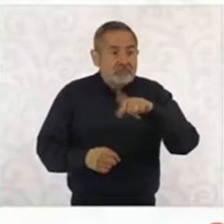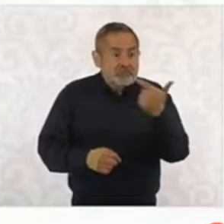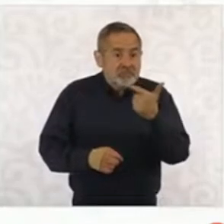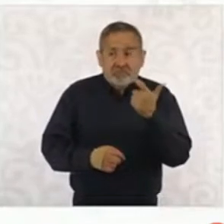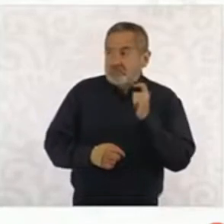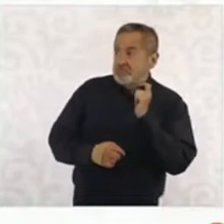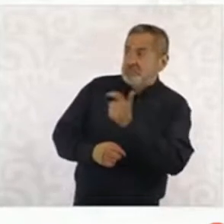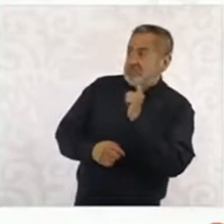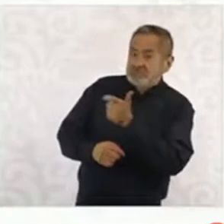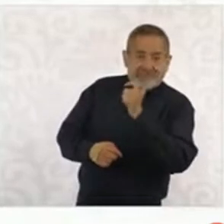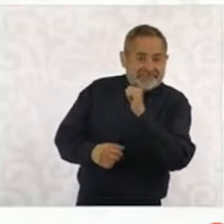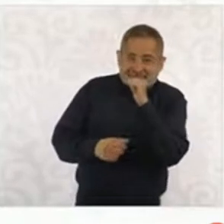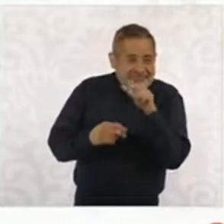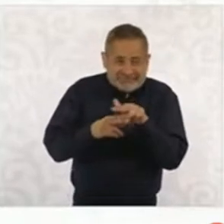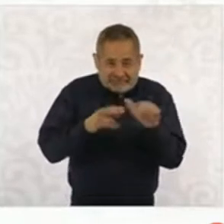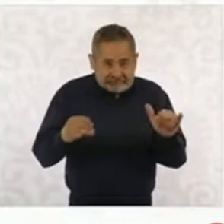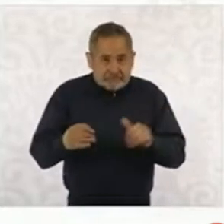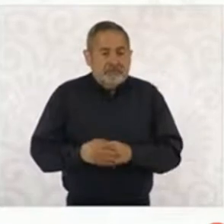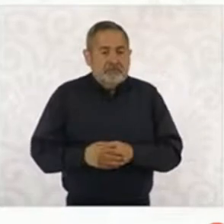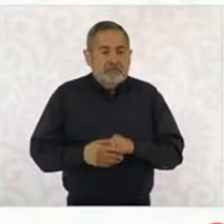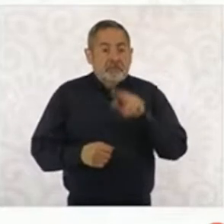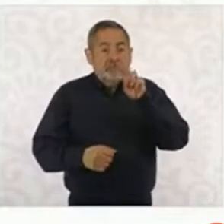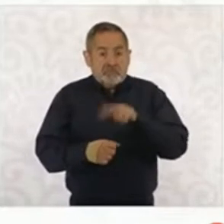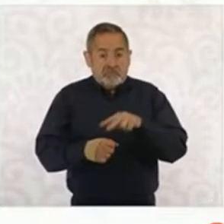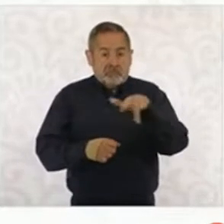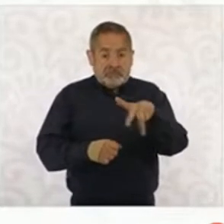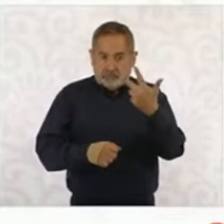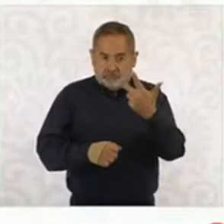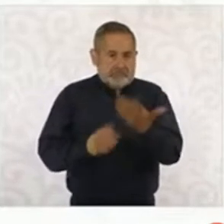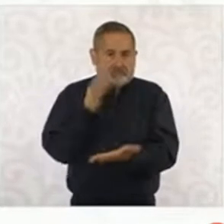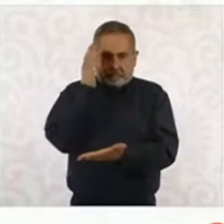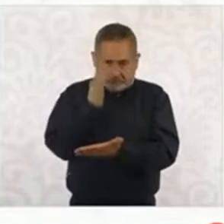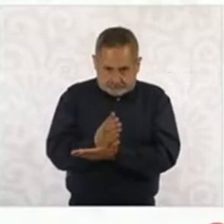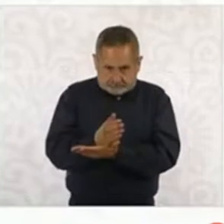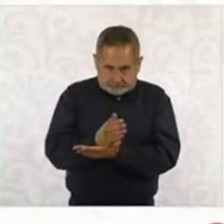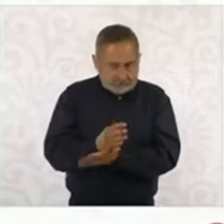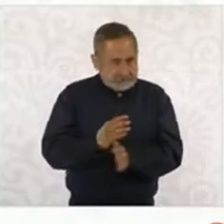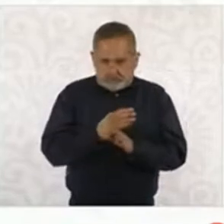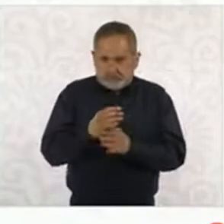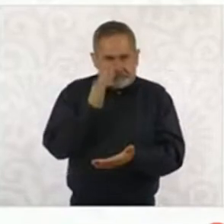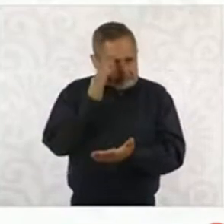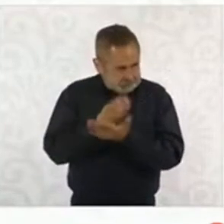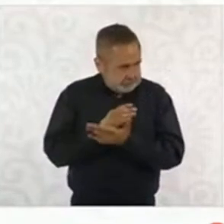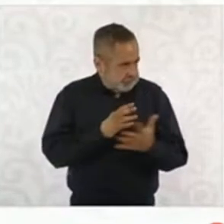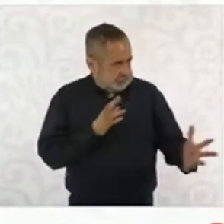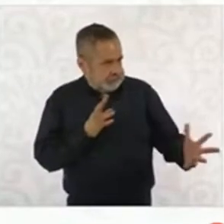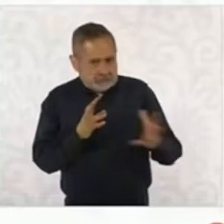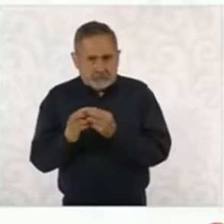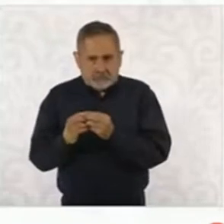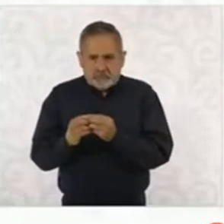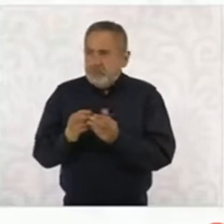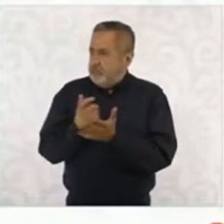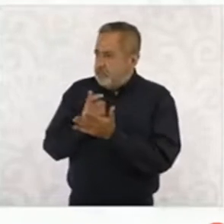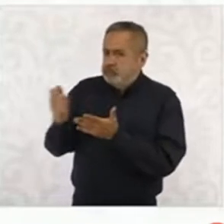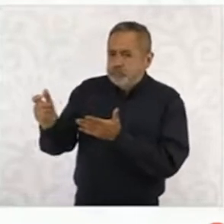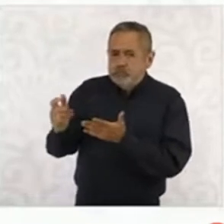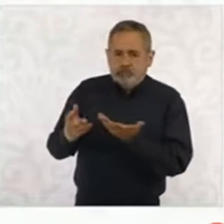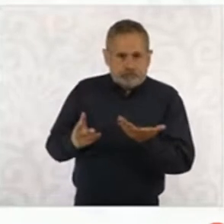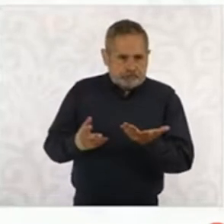en 2013, cuando se suspende el régimen, hay que hacer un corte de caja, así lo determinaba la